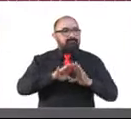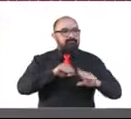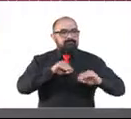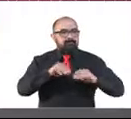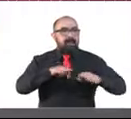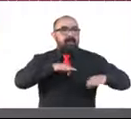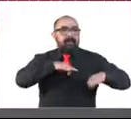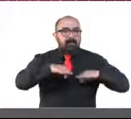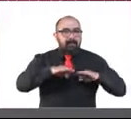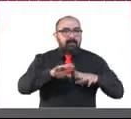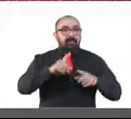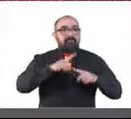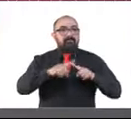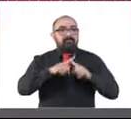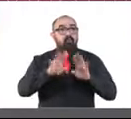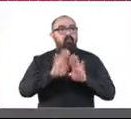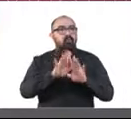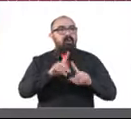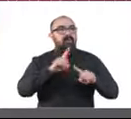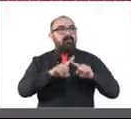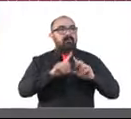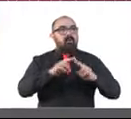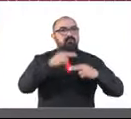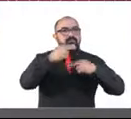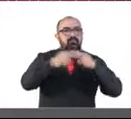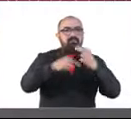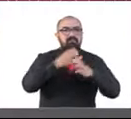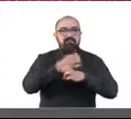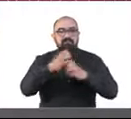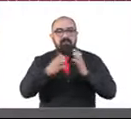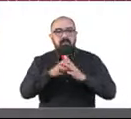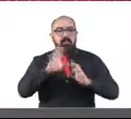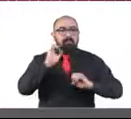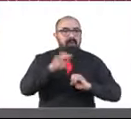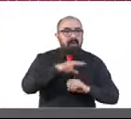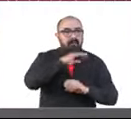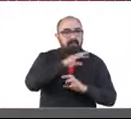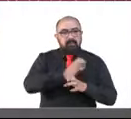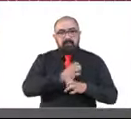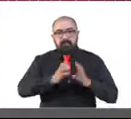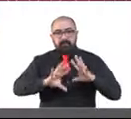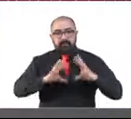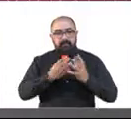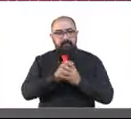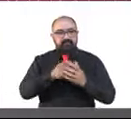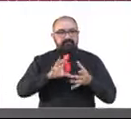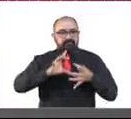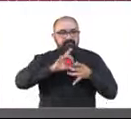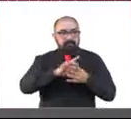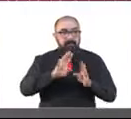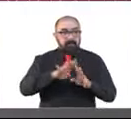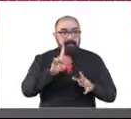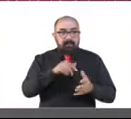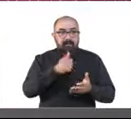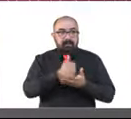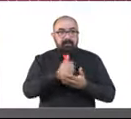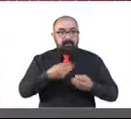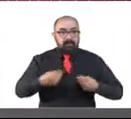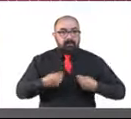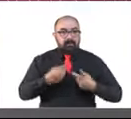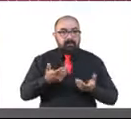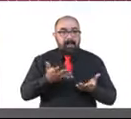impactos ambientales. En la sociedad industrial en la que vivimos, que además pues hay que